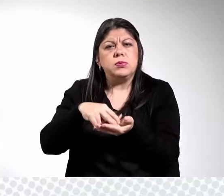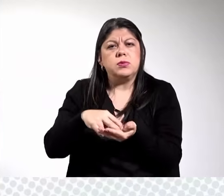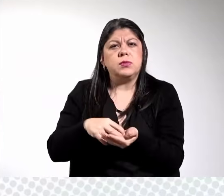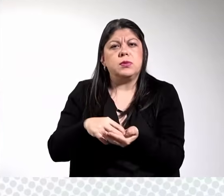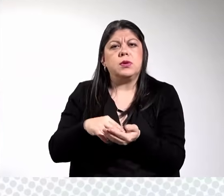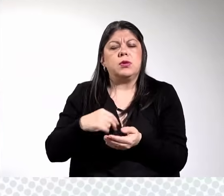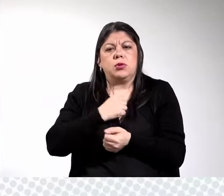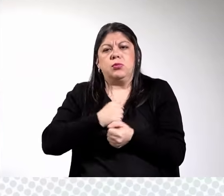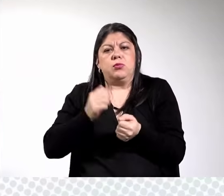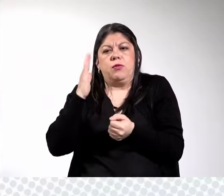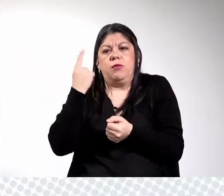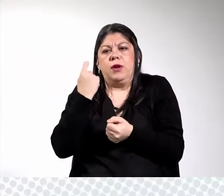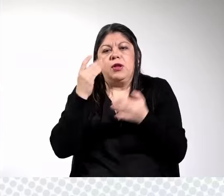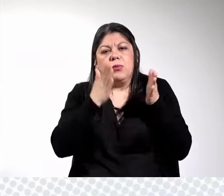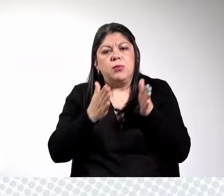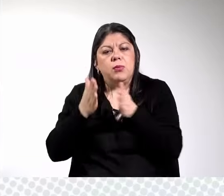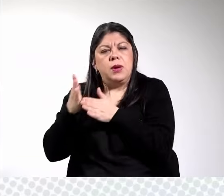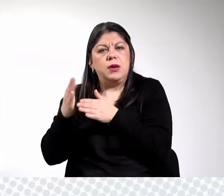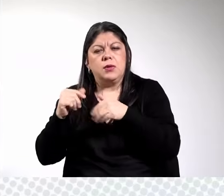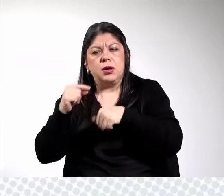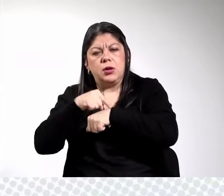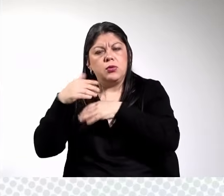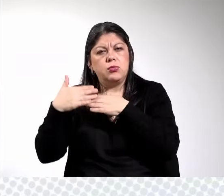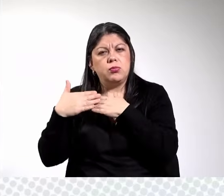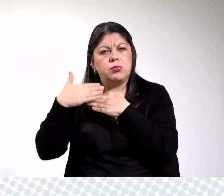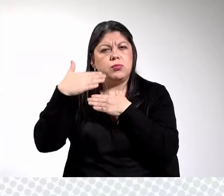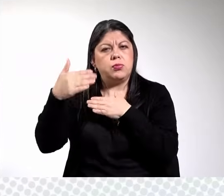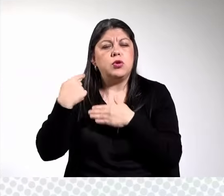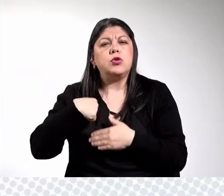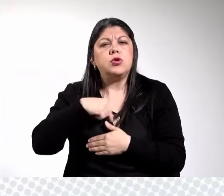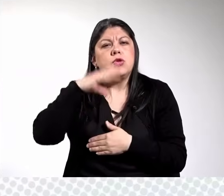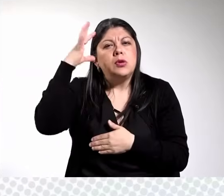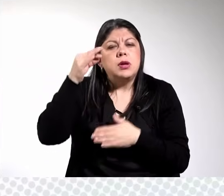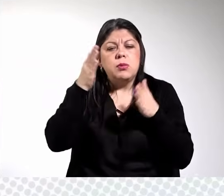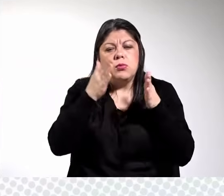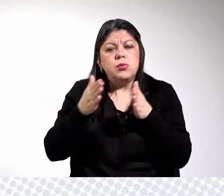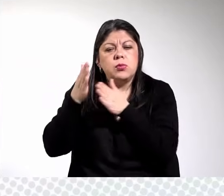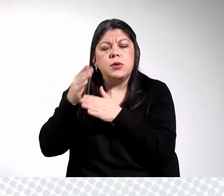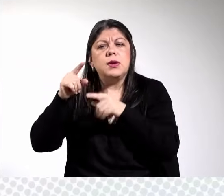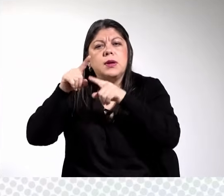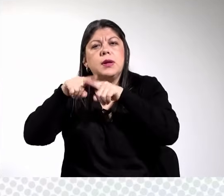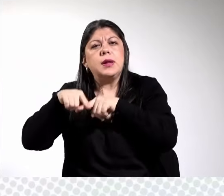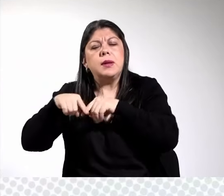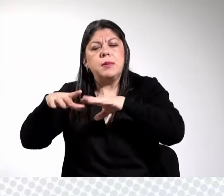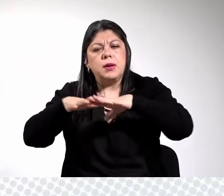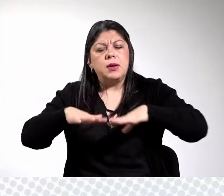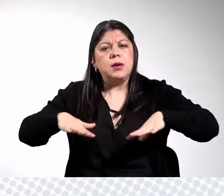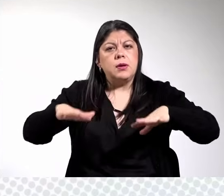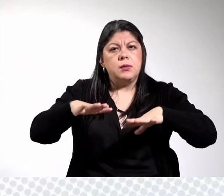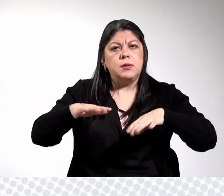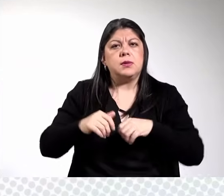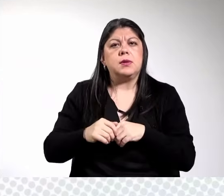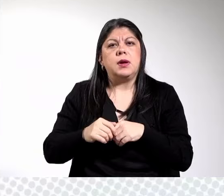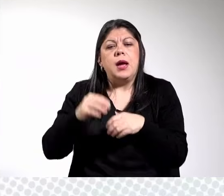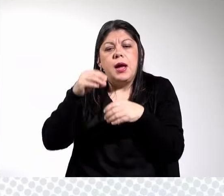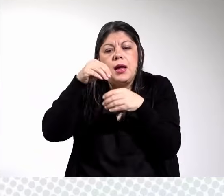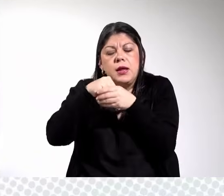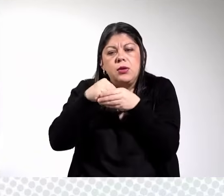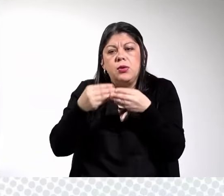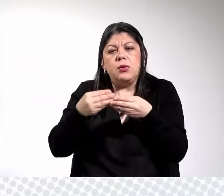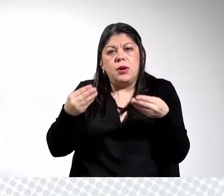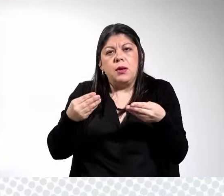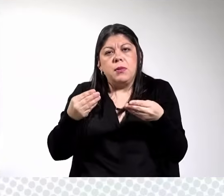no hubo planificación a largo plazo. Creemos que los niños, dependiendo del territorio, tienen que tener dentro de las materias